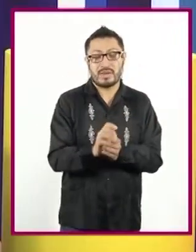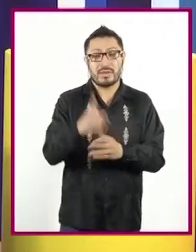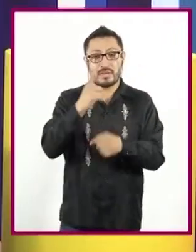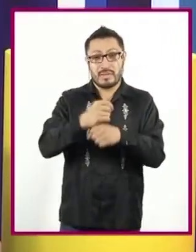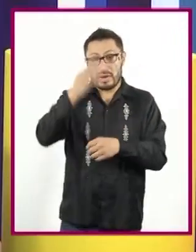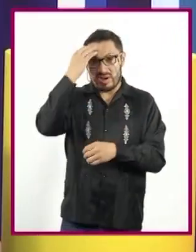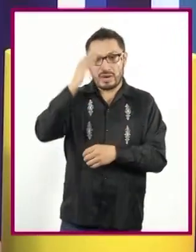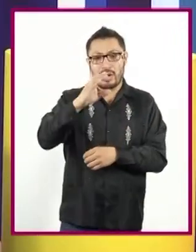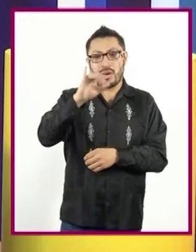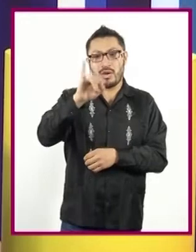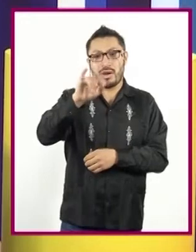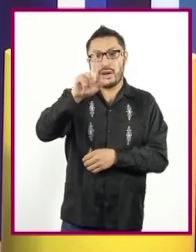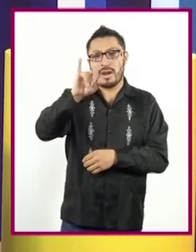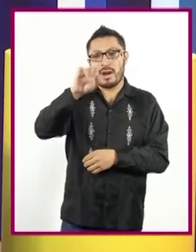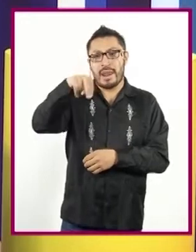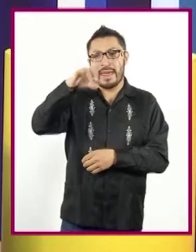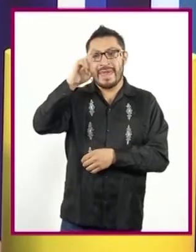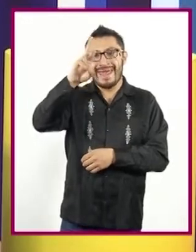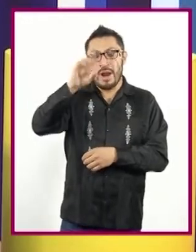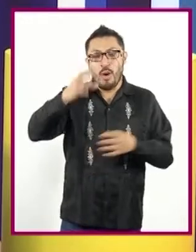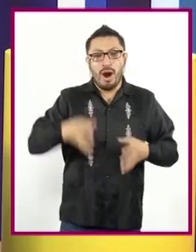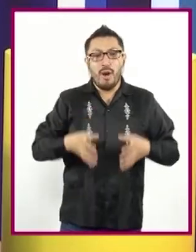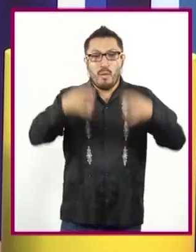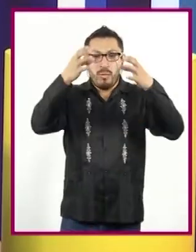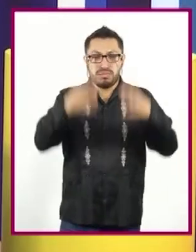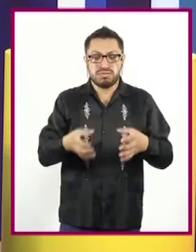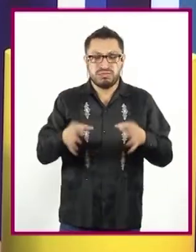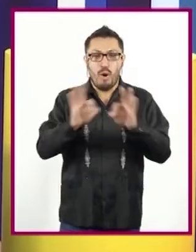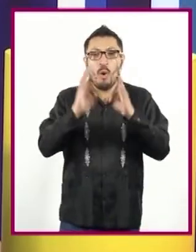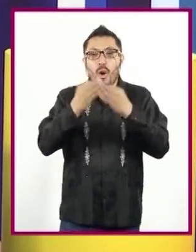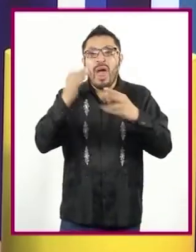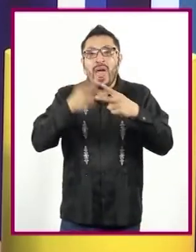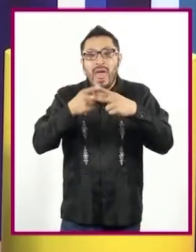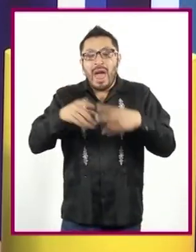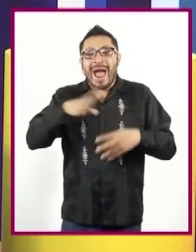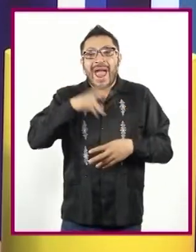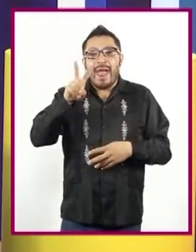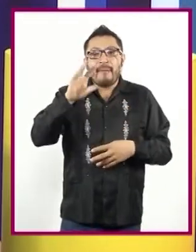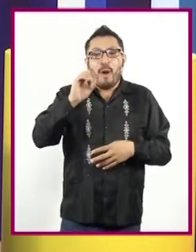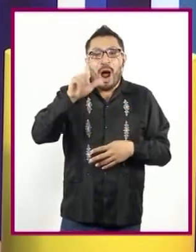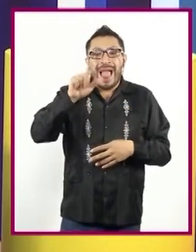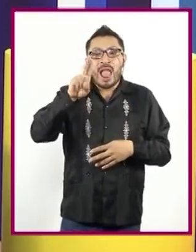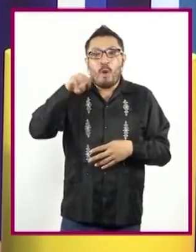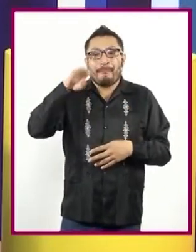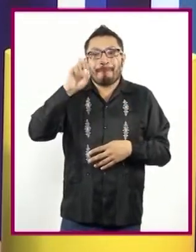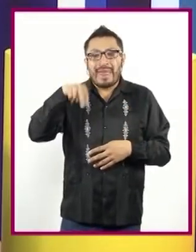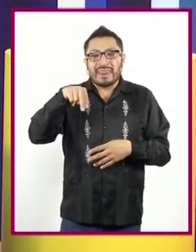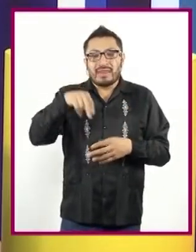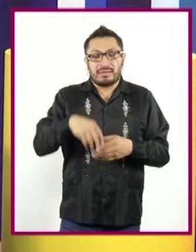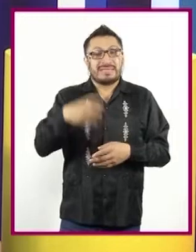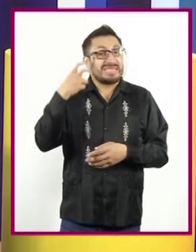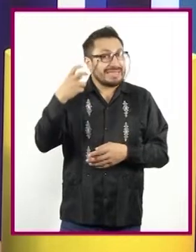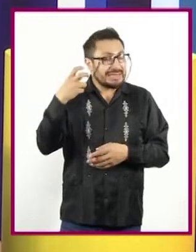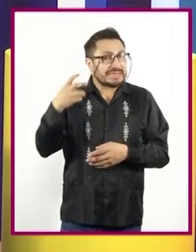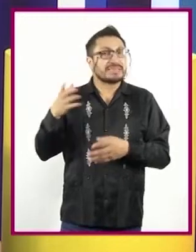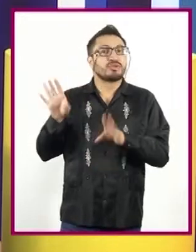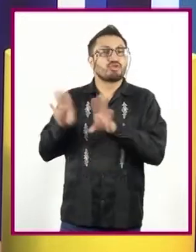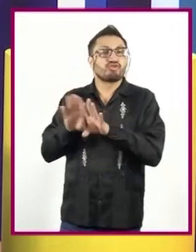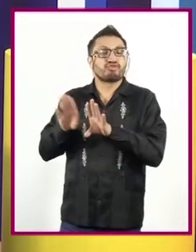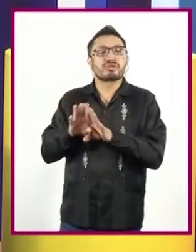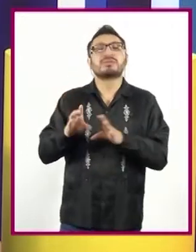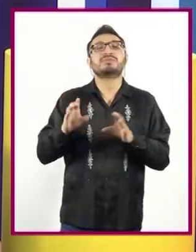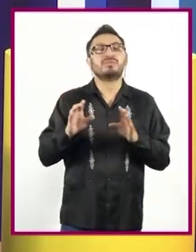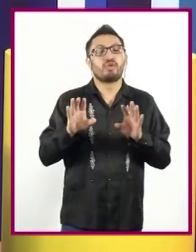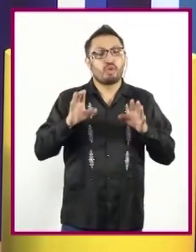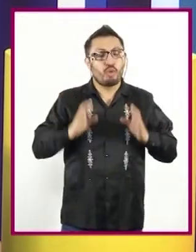cilindro. Este es un cuerpo geométrico, así que tiene volumen. El cilindro es considerado un cuerpo de